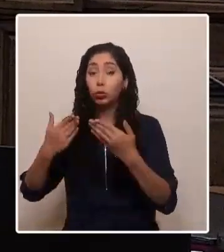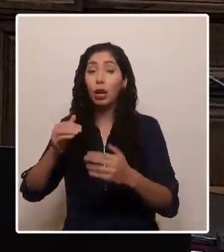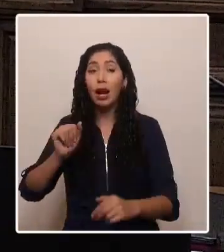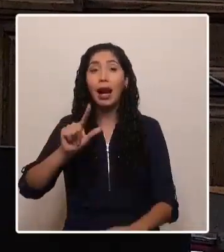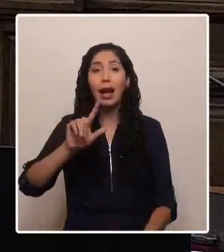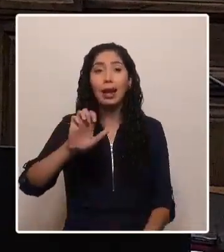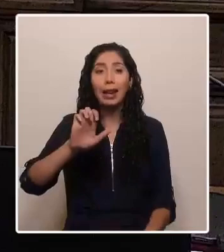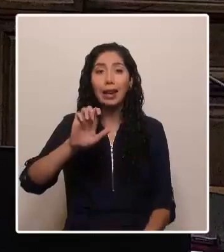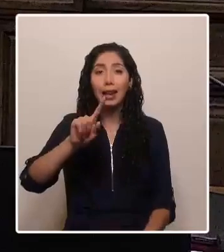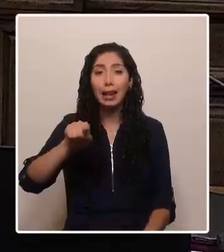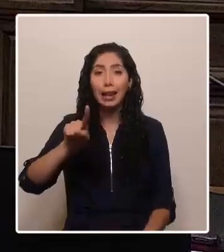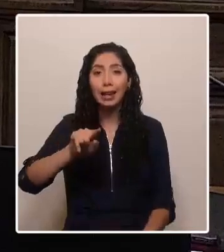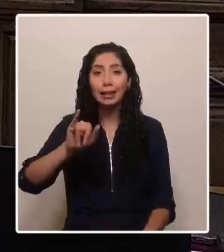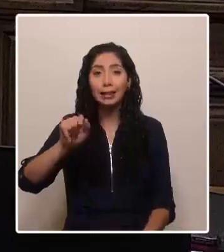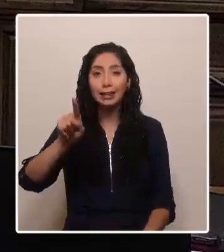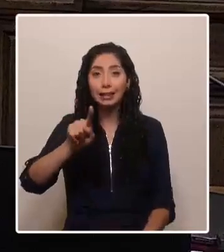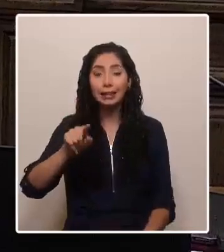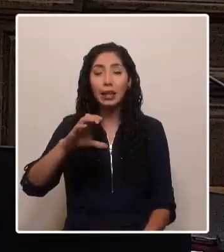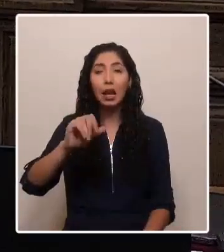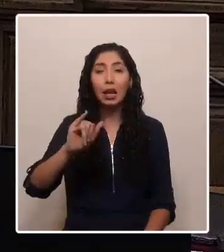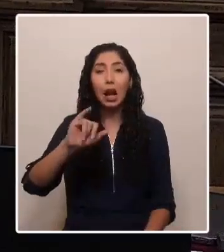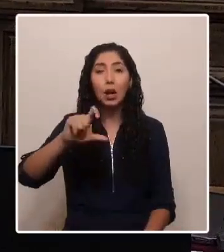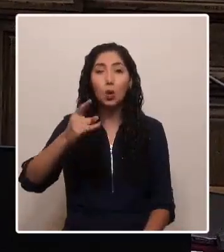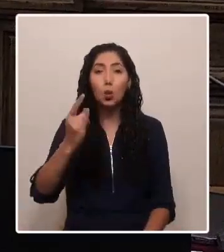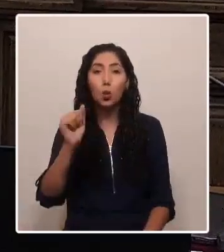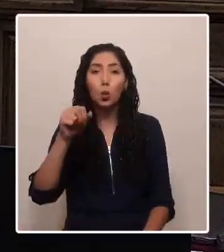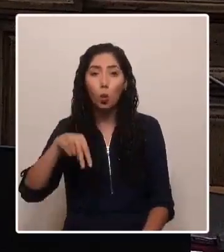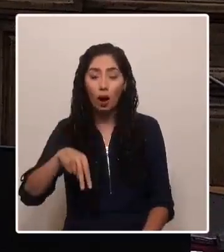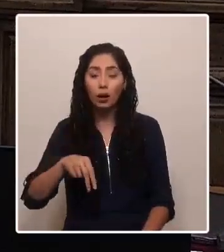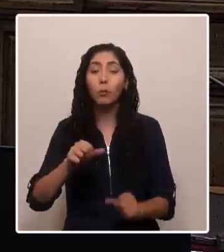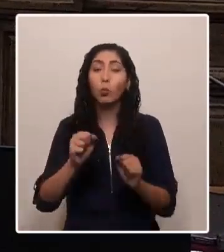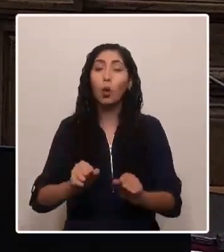Convencional Alexis Caiwan tiene la palabra hasta por 6 minutos.